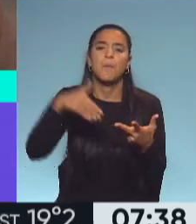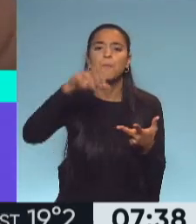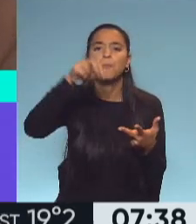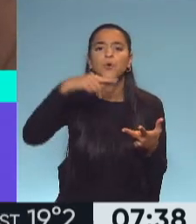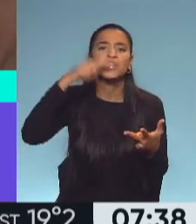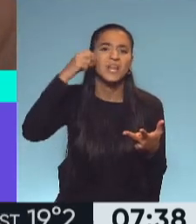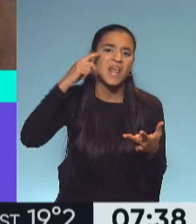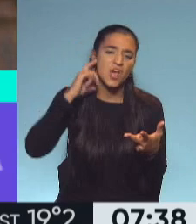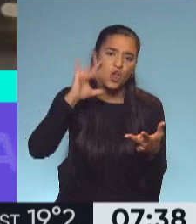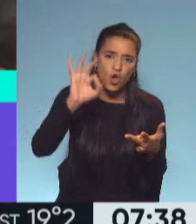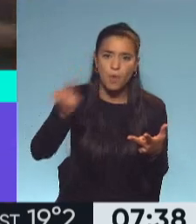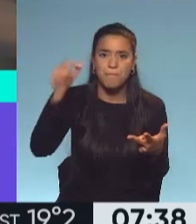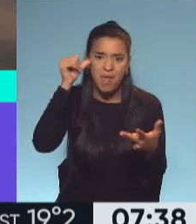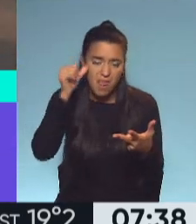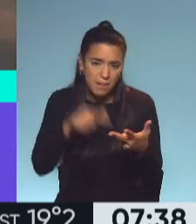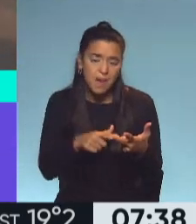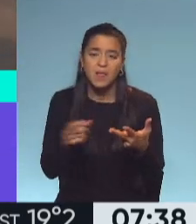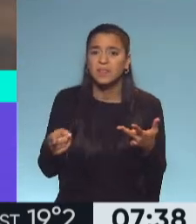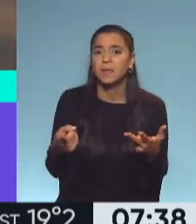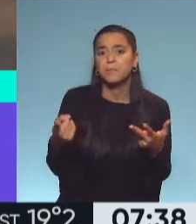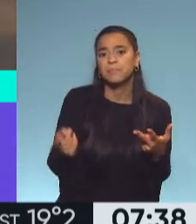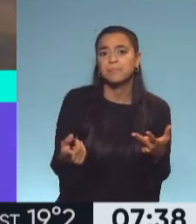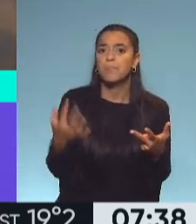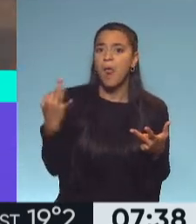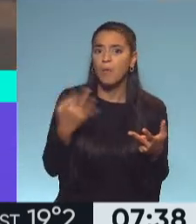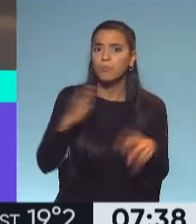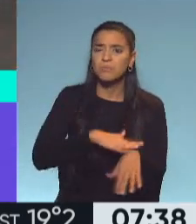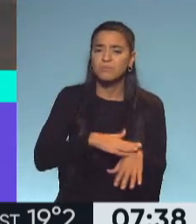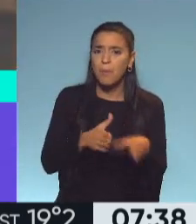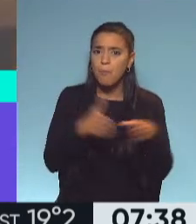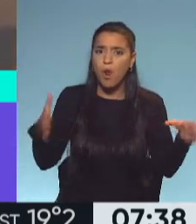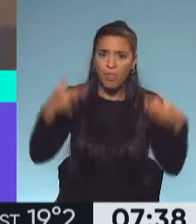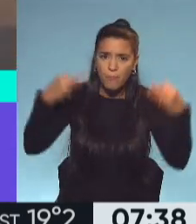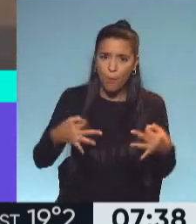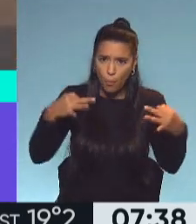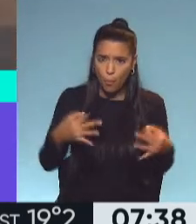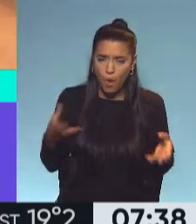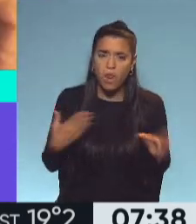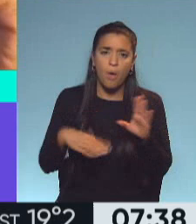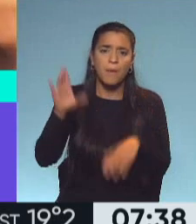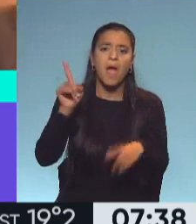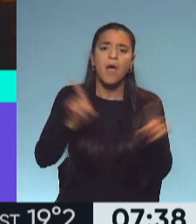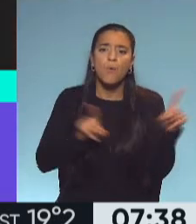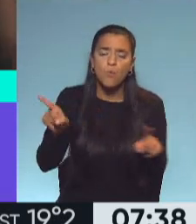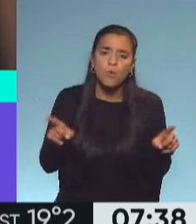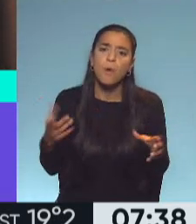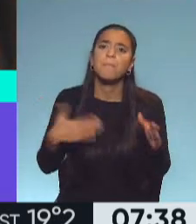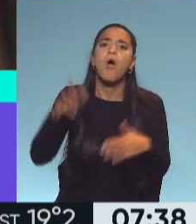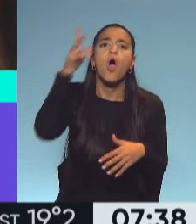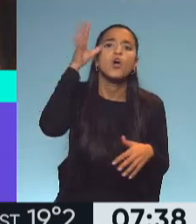Montenegro de Mar del Plata. Para los primeros fue una muy buena temporada, particularmente en algunos casos con más